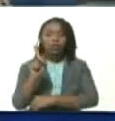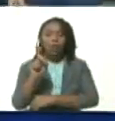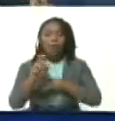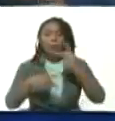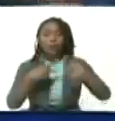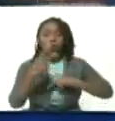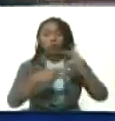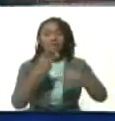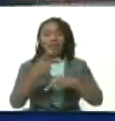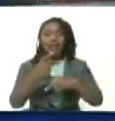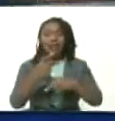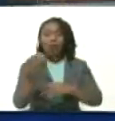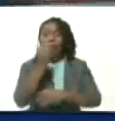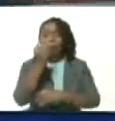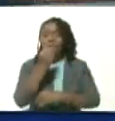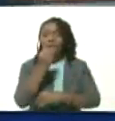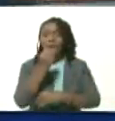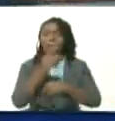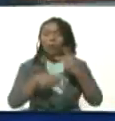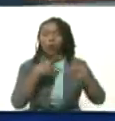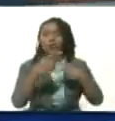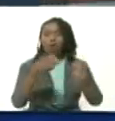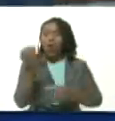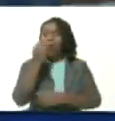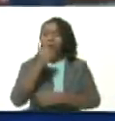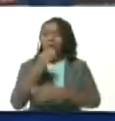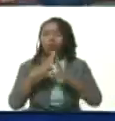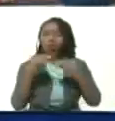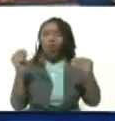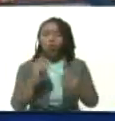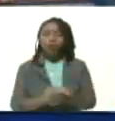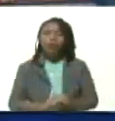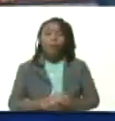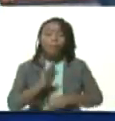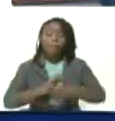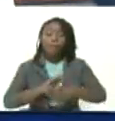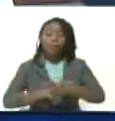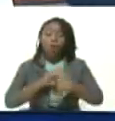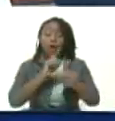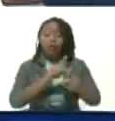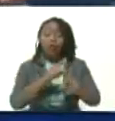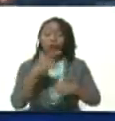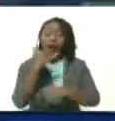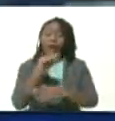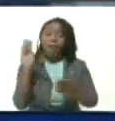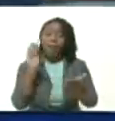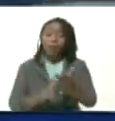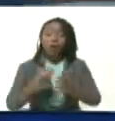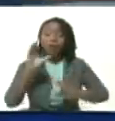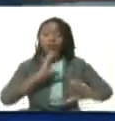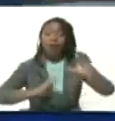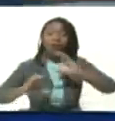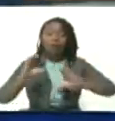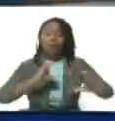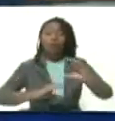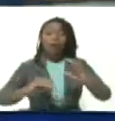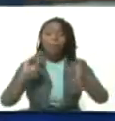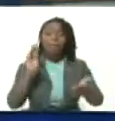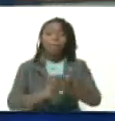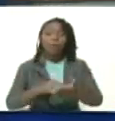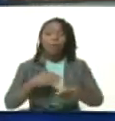alimentos, producir los medicamentos, todos. Por eso hay que aplicar la ciencia.